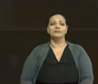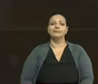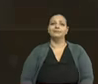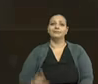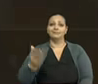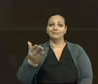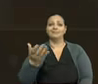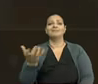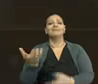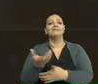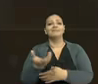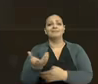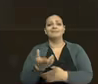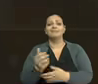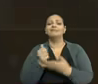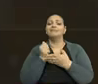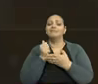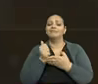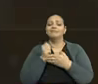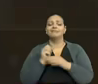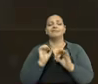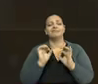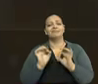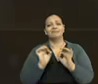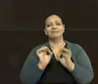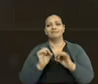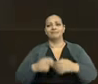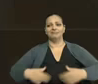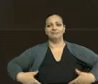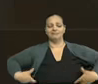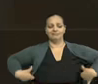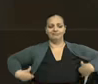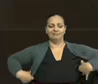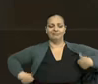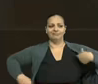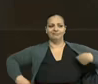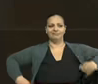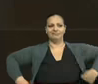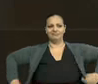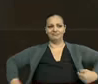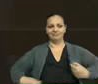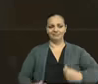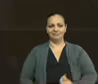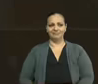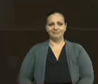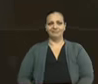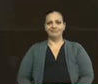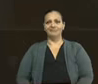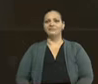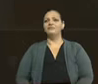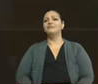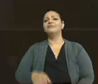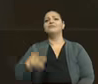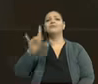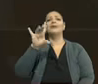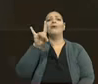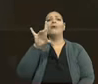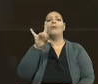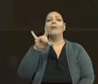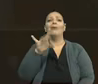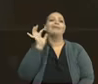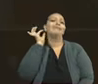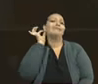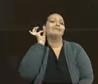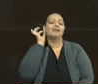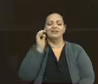Era la pareja de Firulai. Sí. ¿Cómo se llama la perrita? La pequeña Lulú. ¡Lulú!